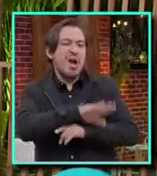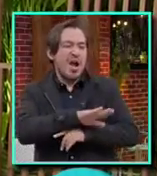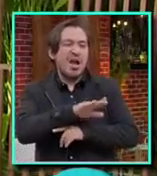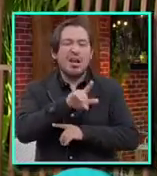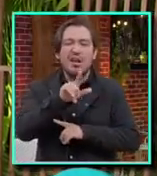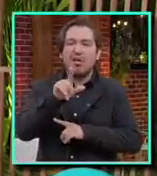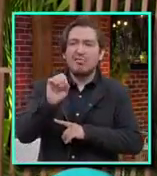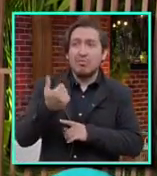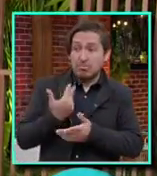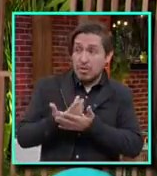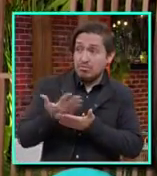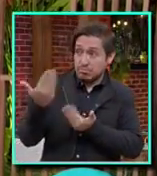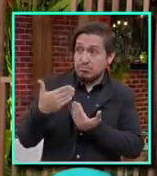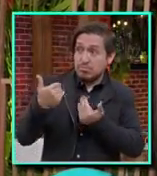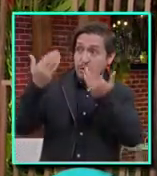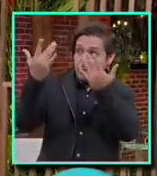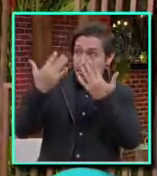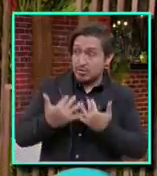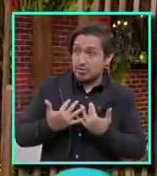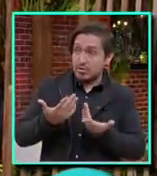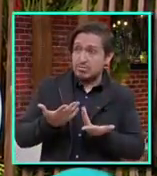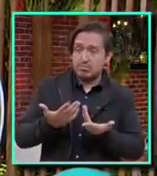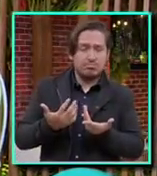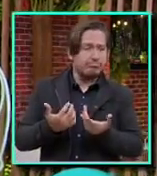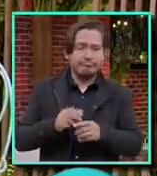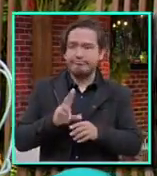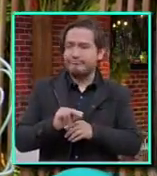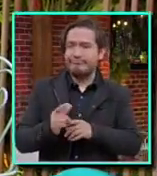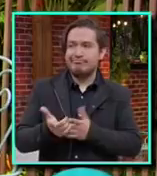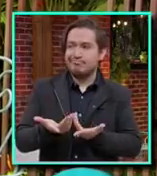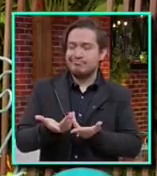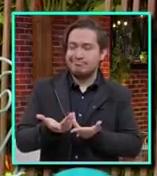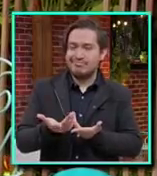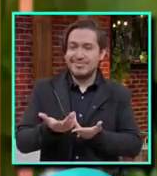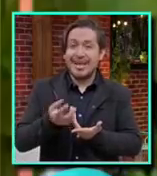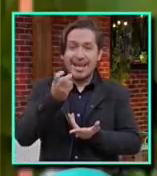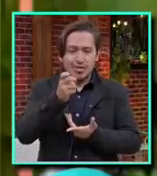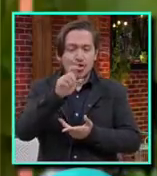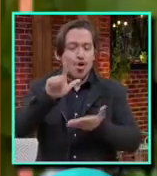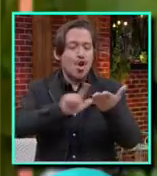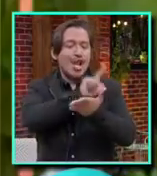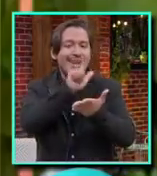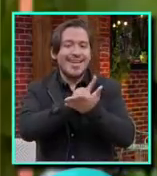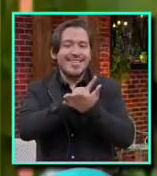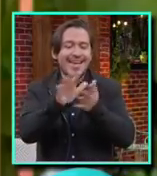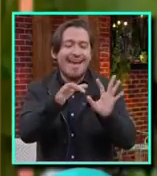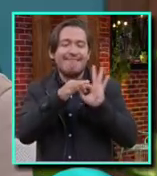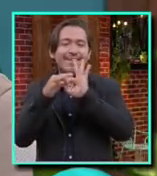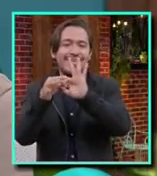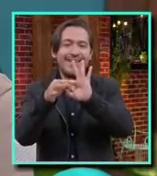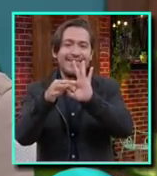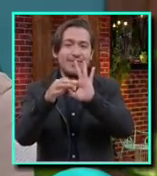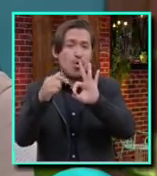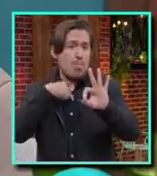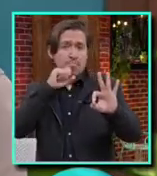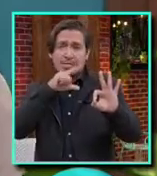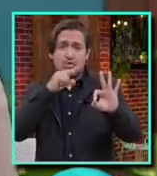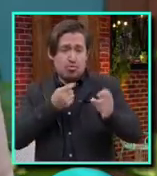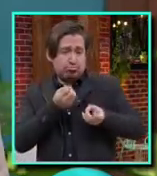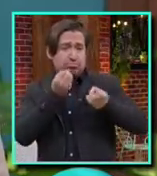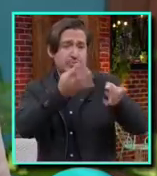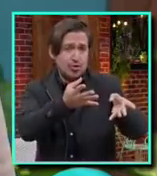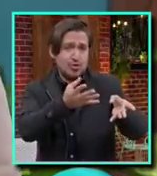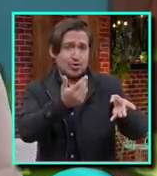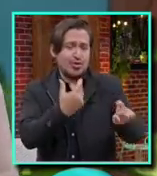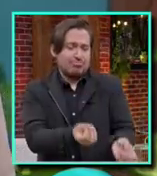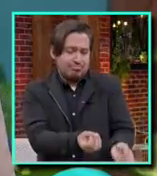Uh-huh. Pues no van a venir por una cosa que se llama esa ley de afinidad. Jalo lo que soy. Claro. Sí, hay personas que